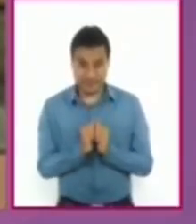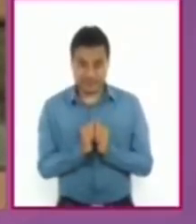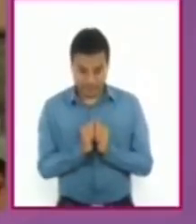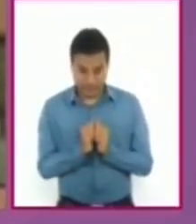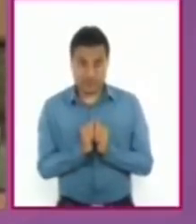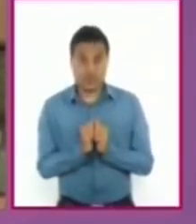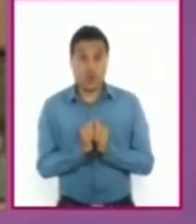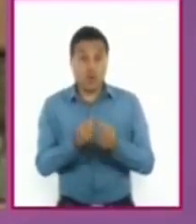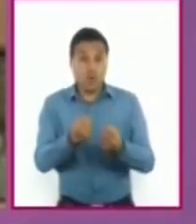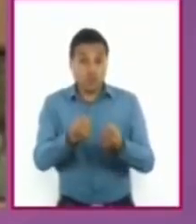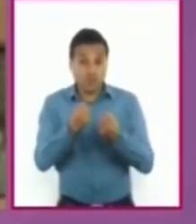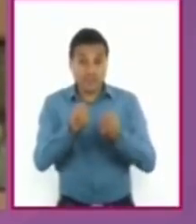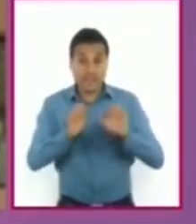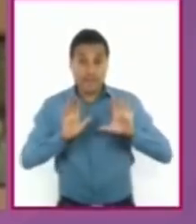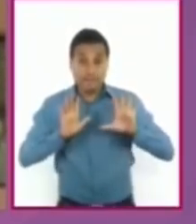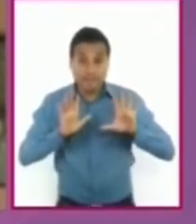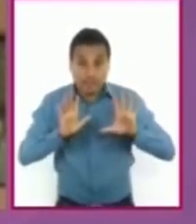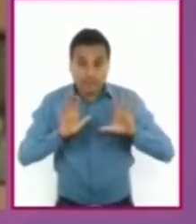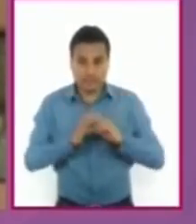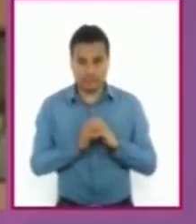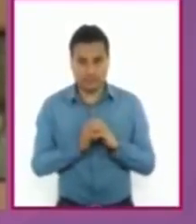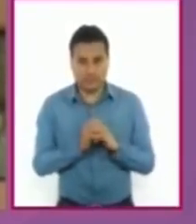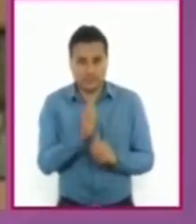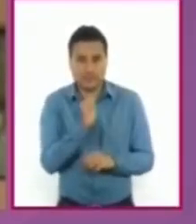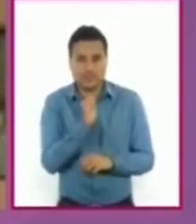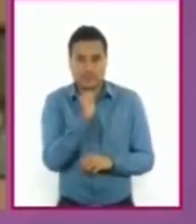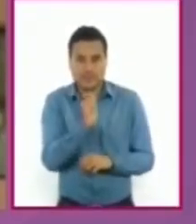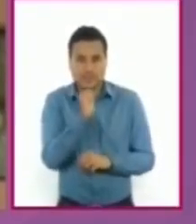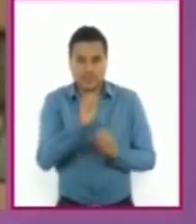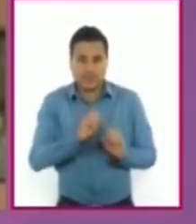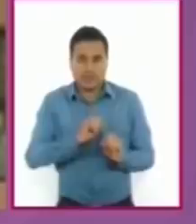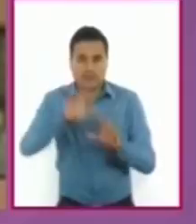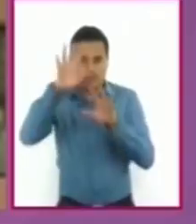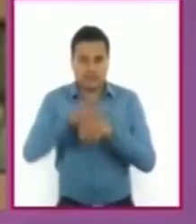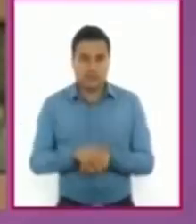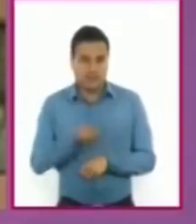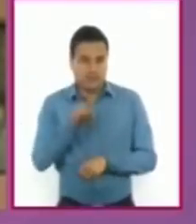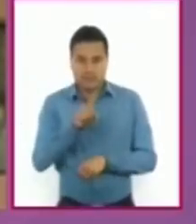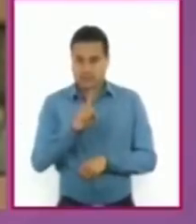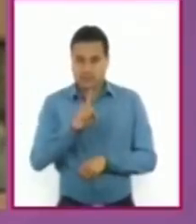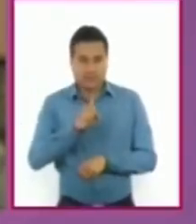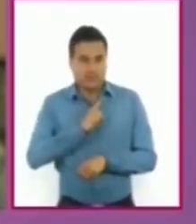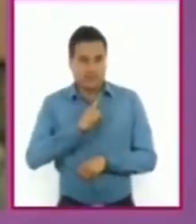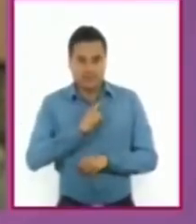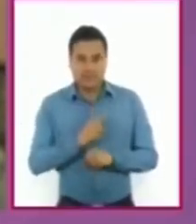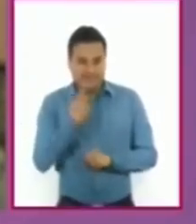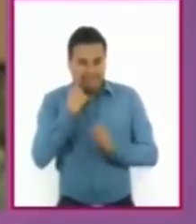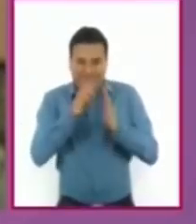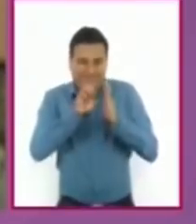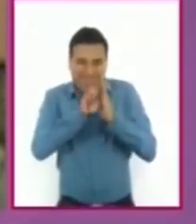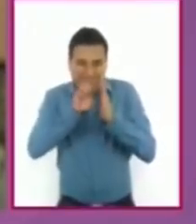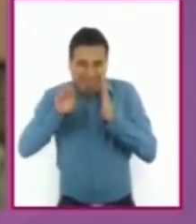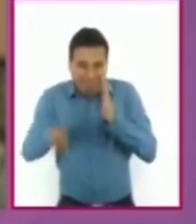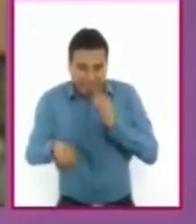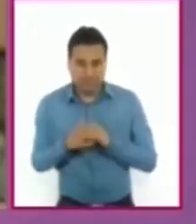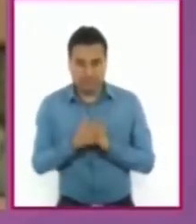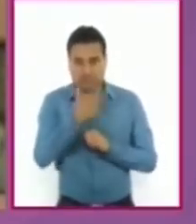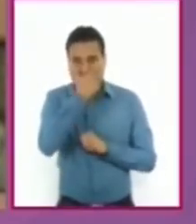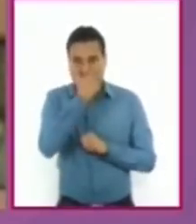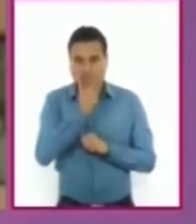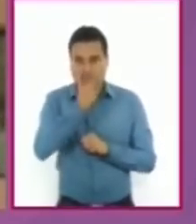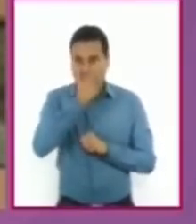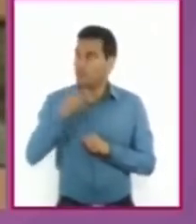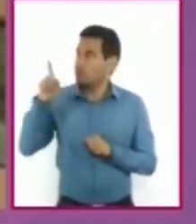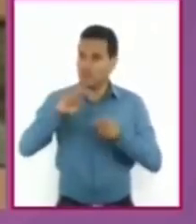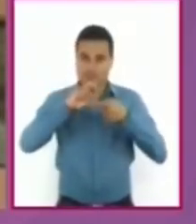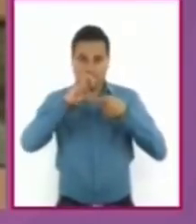sobre él se contrarresten entre sí, produciendo un equilibrio. Por ejemplo, un gimnasta